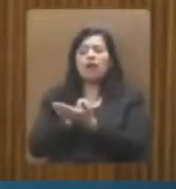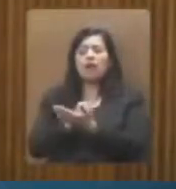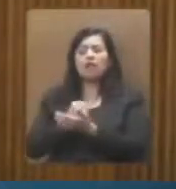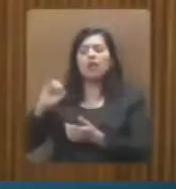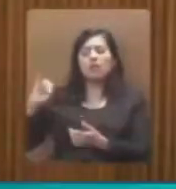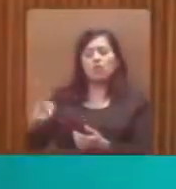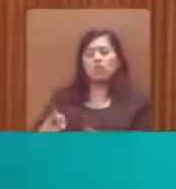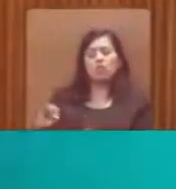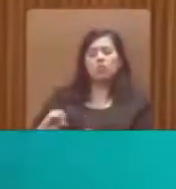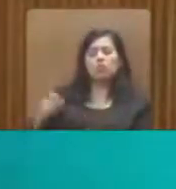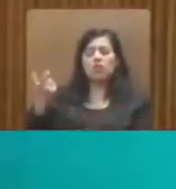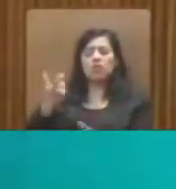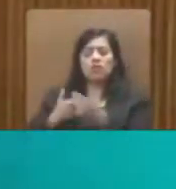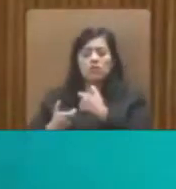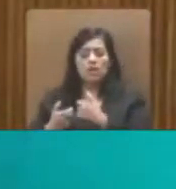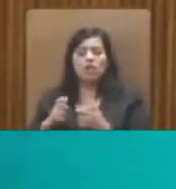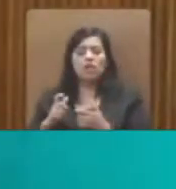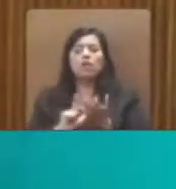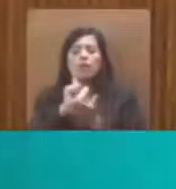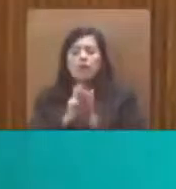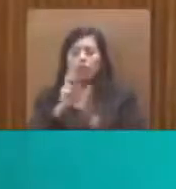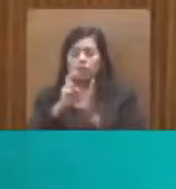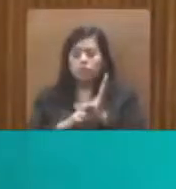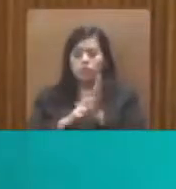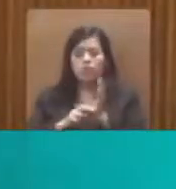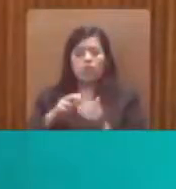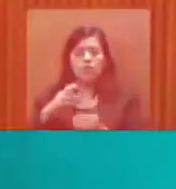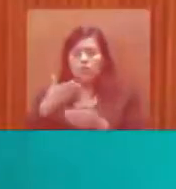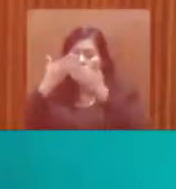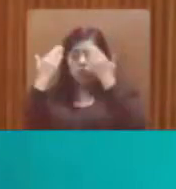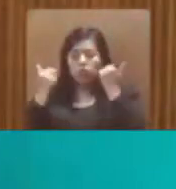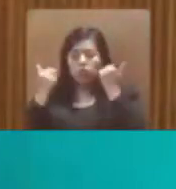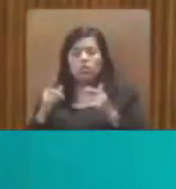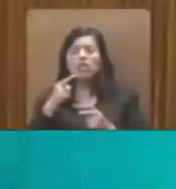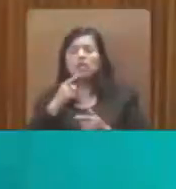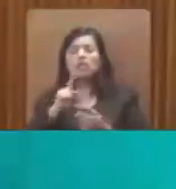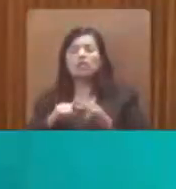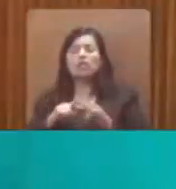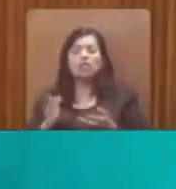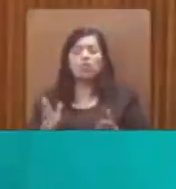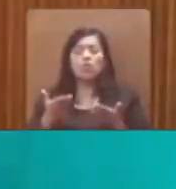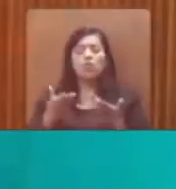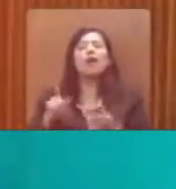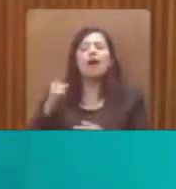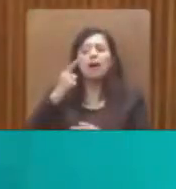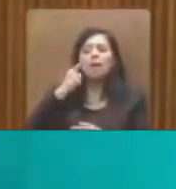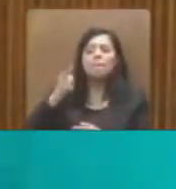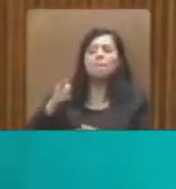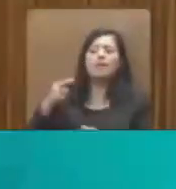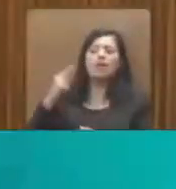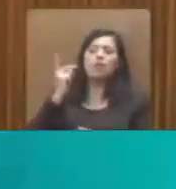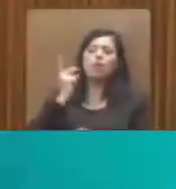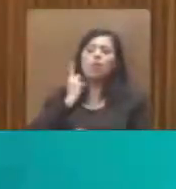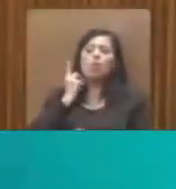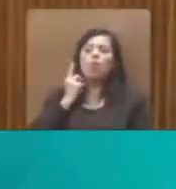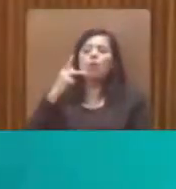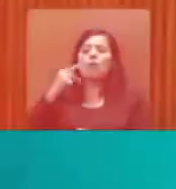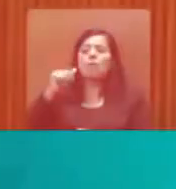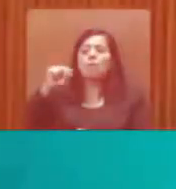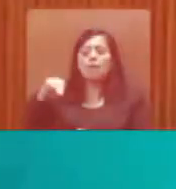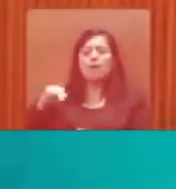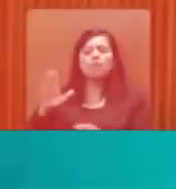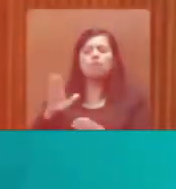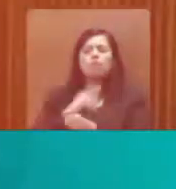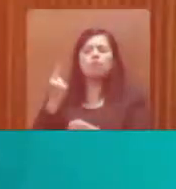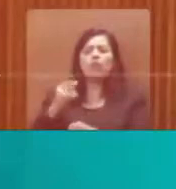estas reformas, no sé quién las estaría impulsando, pero aquí vemos que es Acción Nacional. No sé bajo qué interés, y mientras